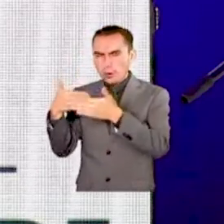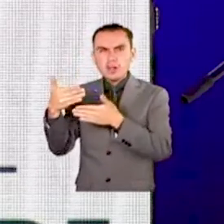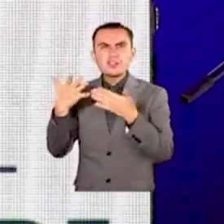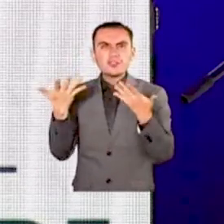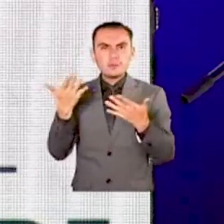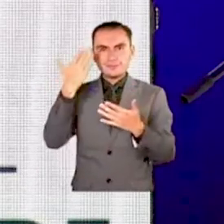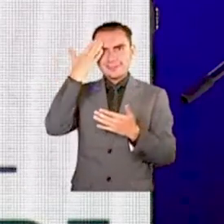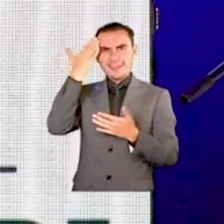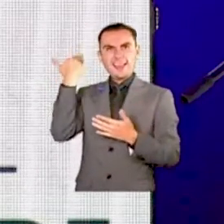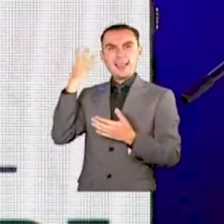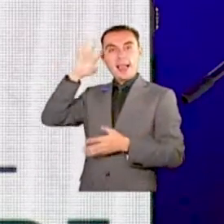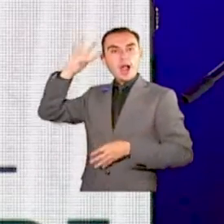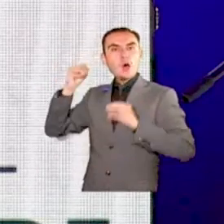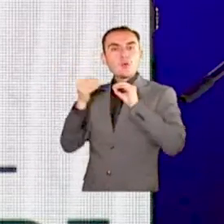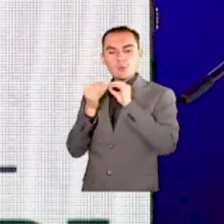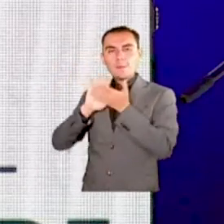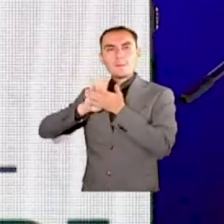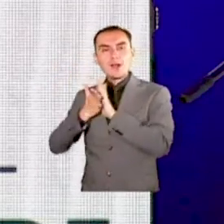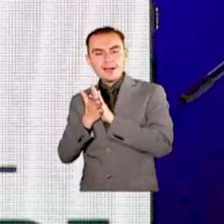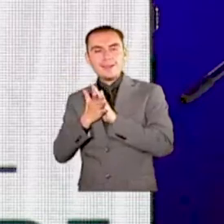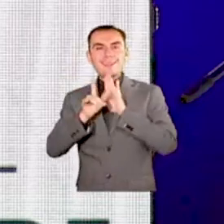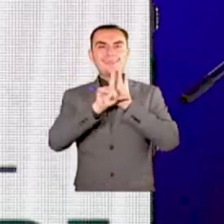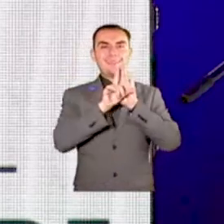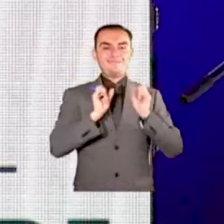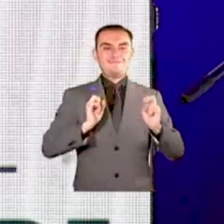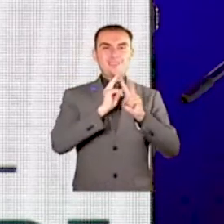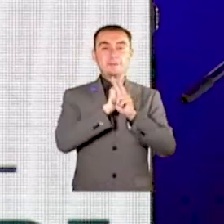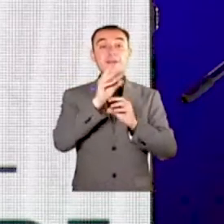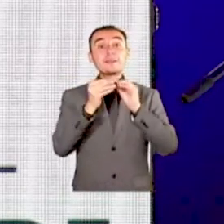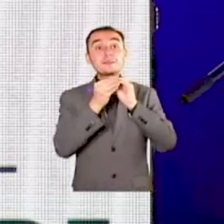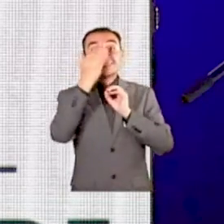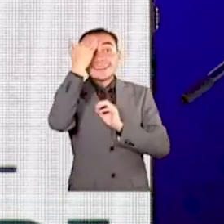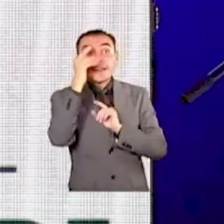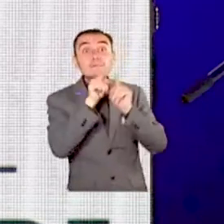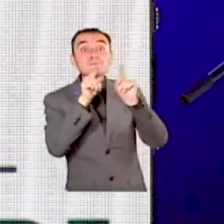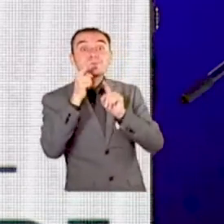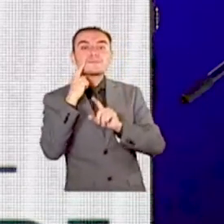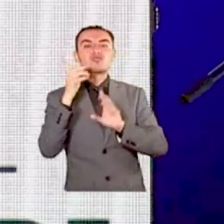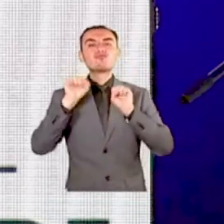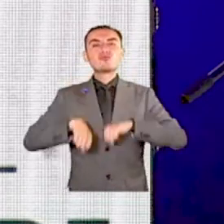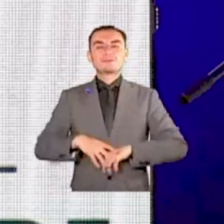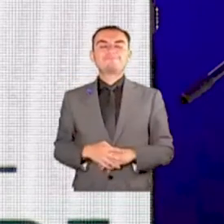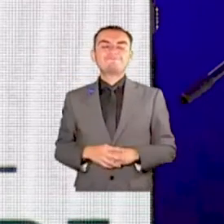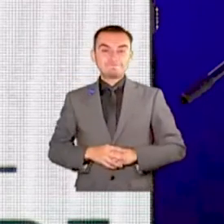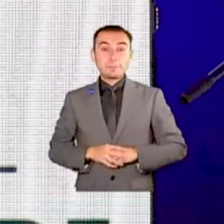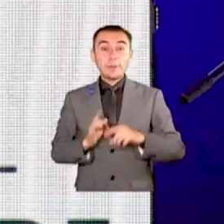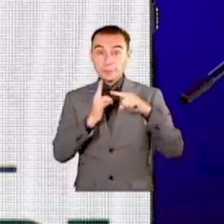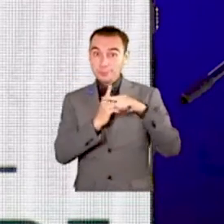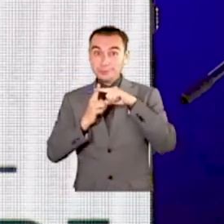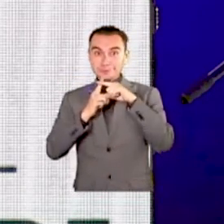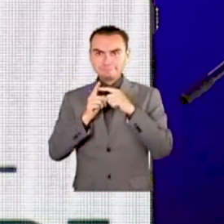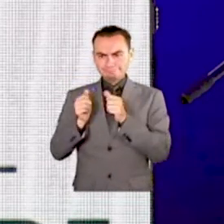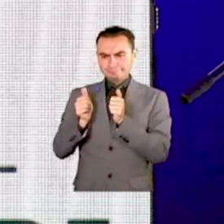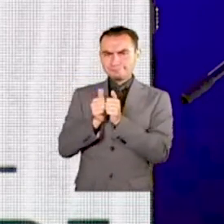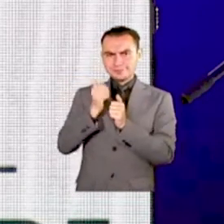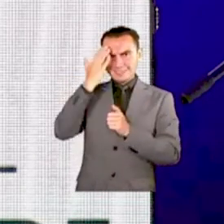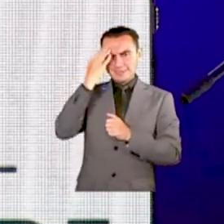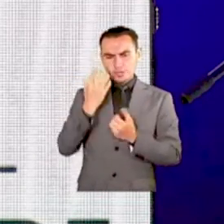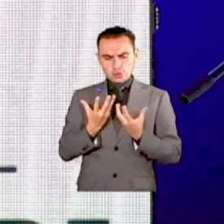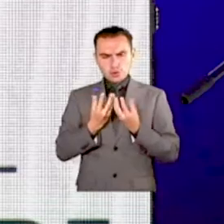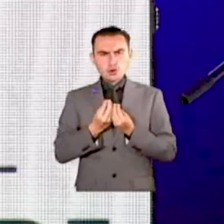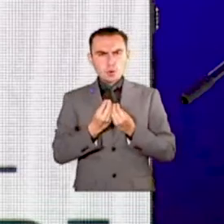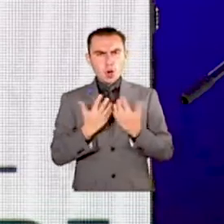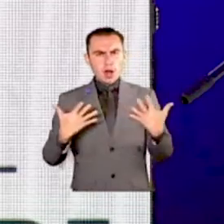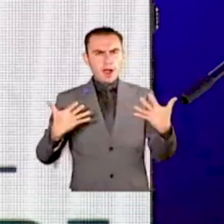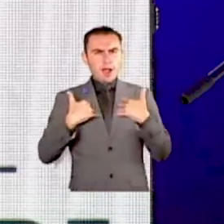seguimiento al Acuerdo de Paz, la Ley de Víctimas y el Estatuto a la Oposición. La Procuraduría acompañó a las víctimas